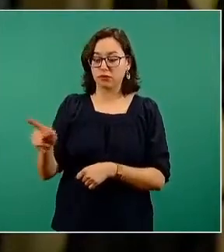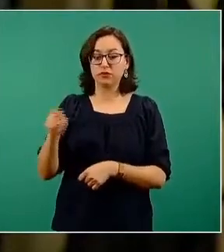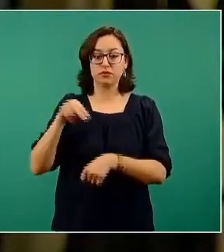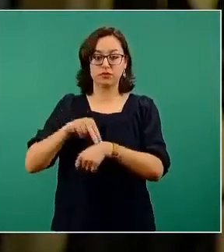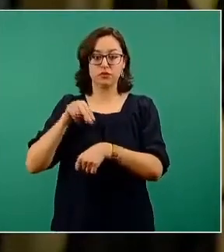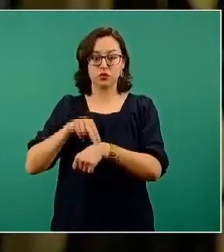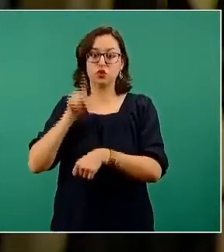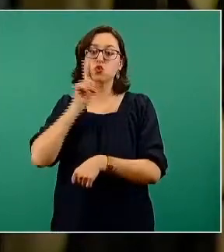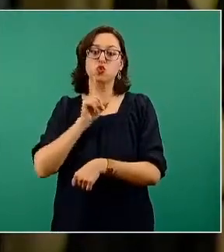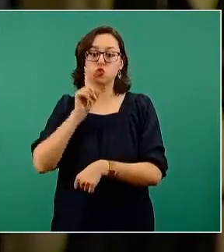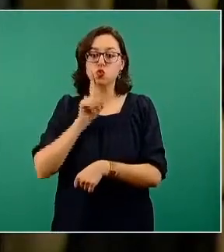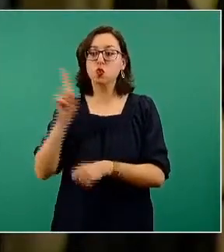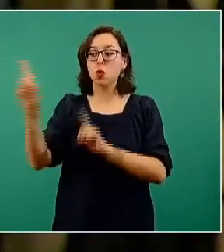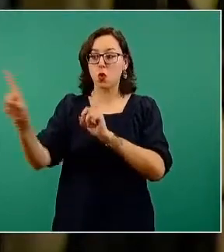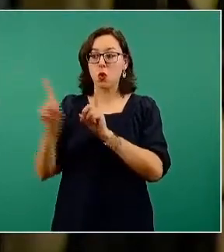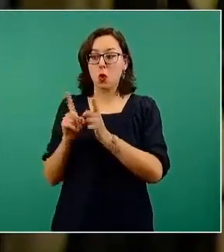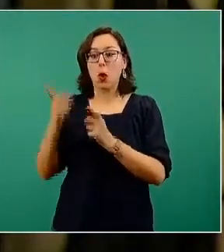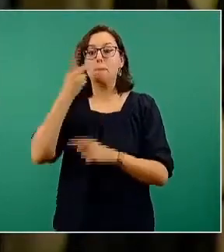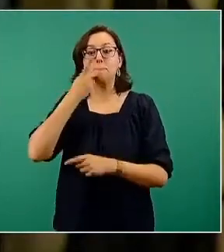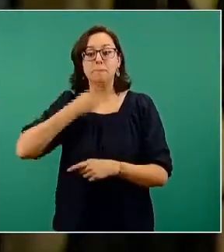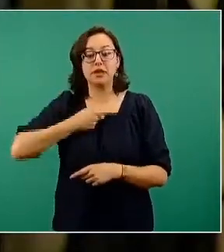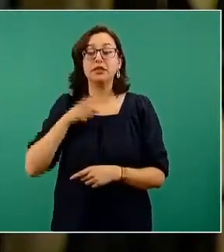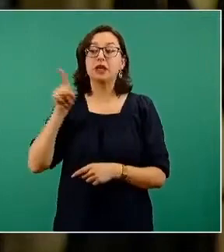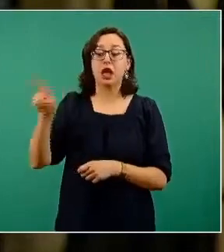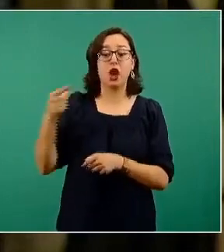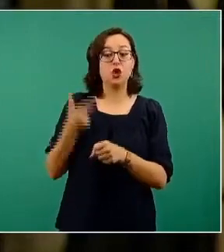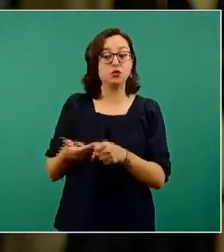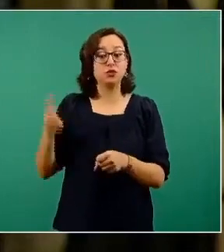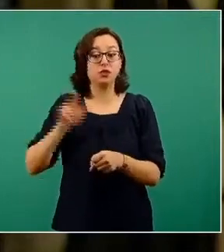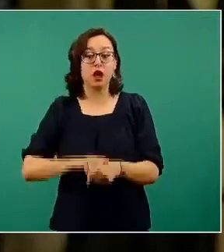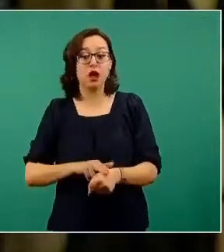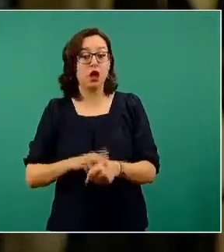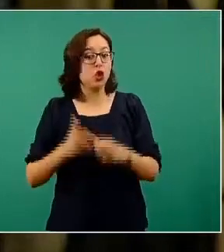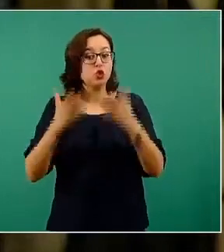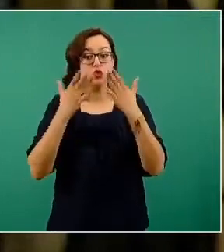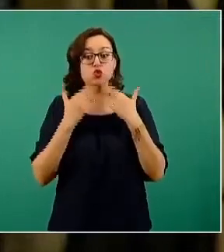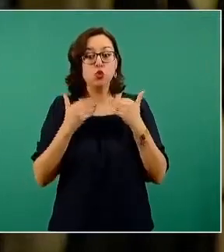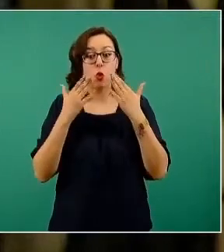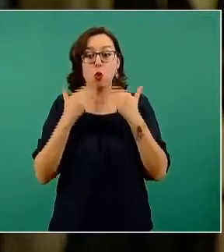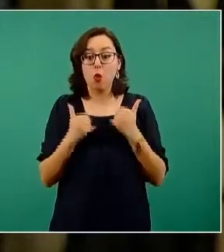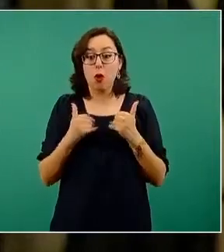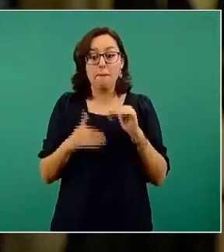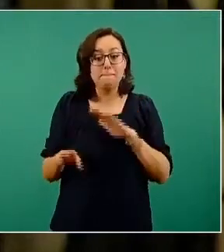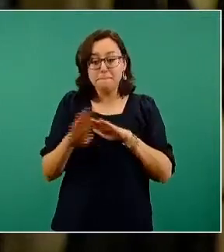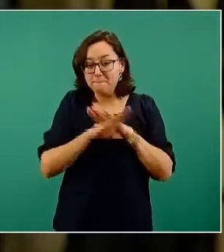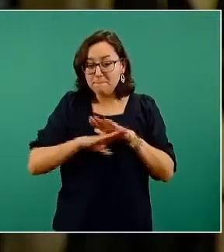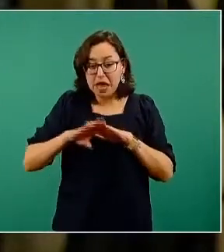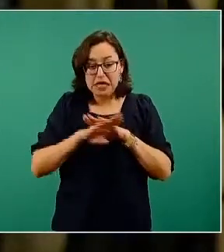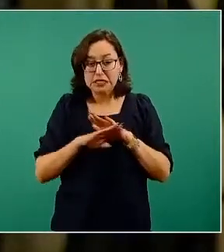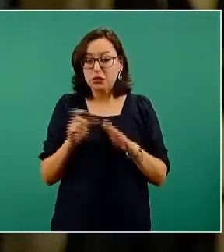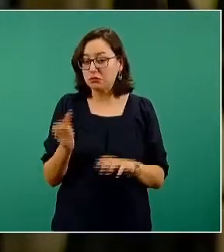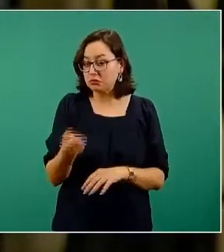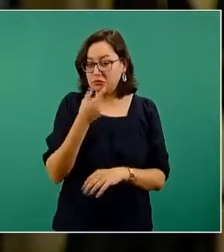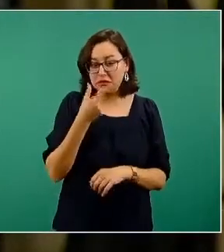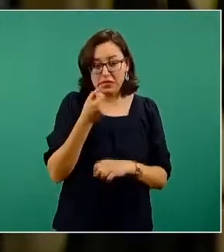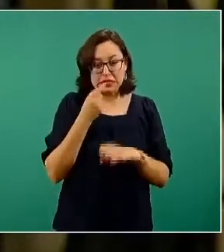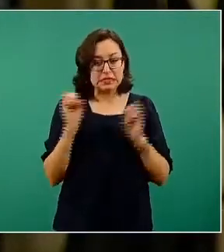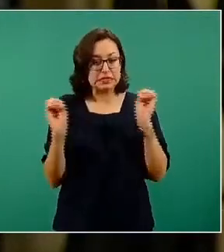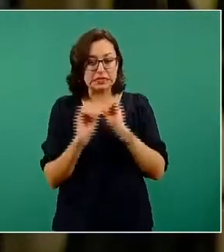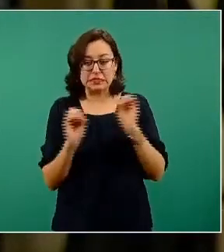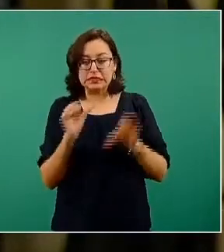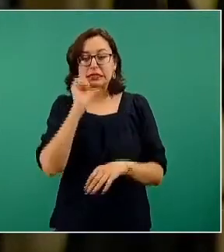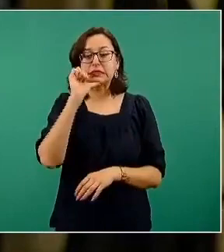ella me mencionaba que tan solo en esa clínica no existe ni siquiera el cuadro básico de medicamentos. Hay